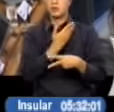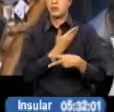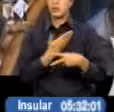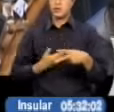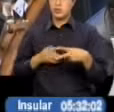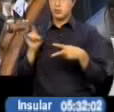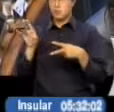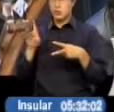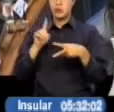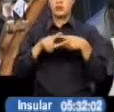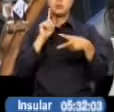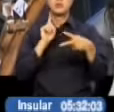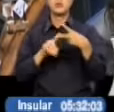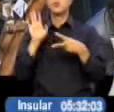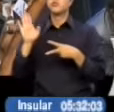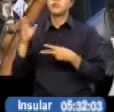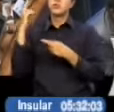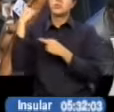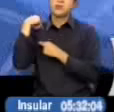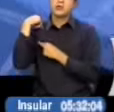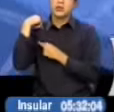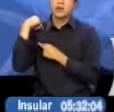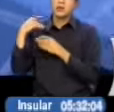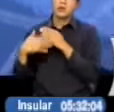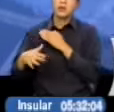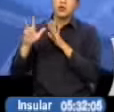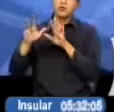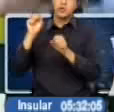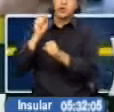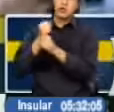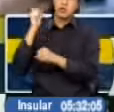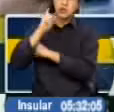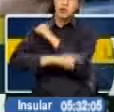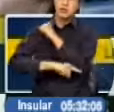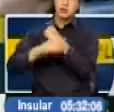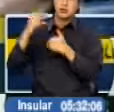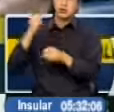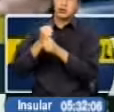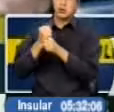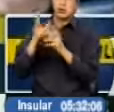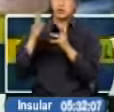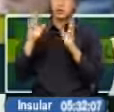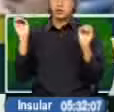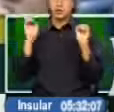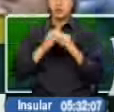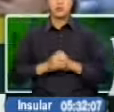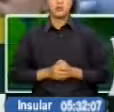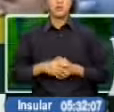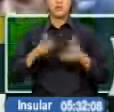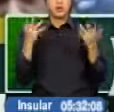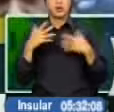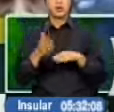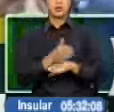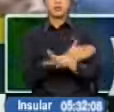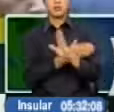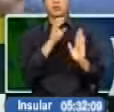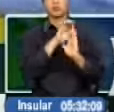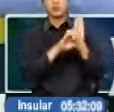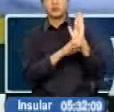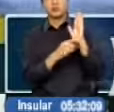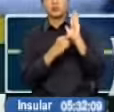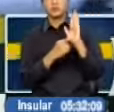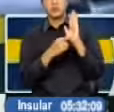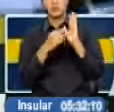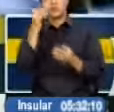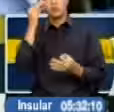segunda la inhabilitación de ejercer cargos públicos por un período de ocho años la ley ficha limpia porque ya la previsión constitucional en caso de